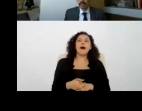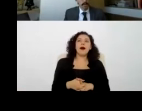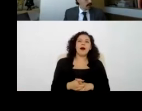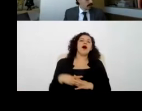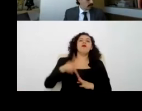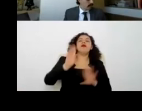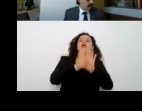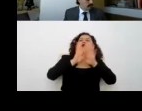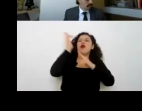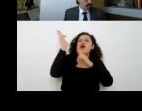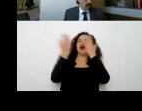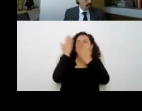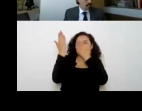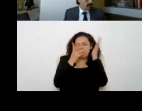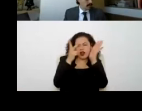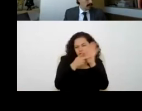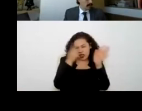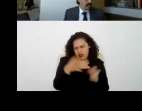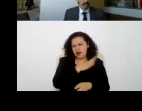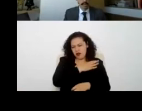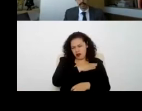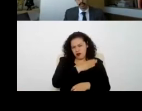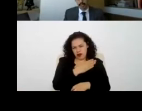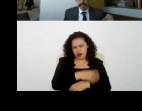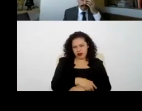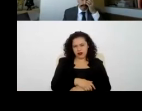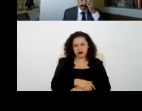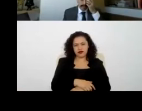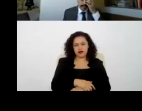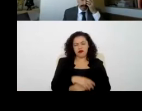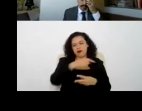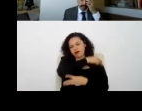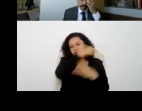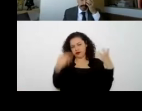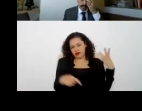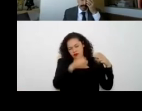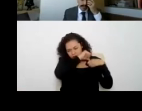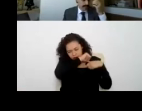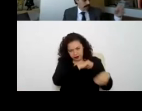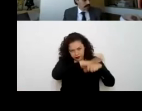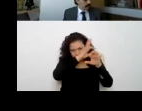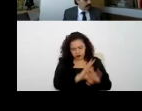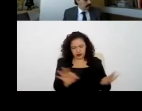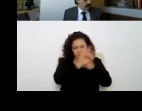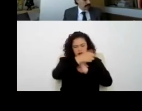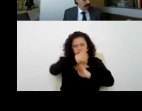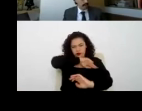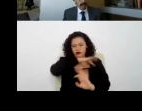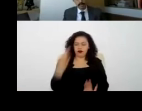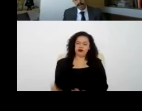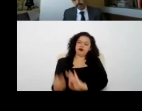repaso. Y, pues bueno, las tres principales autoridades que nos vamos a enfrentar en materia de lavado de dinero son